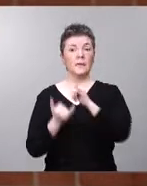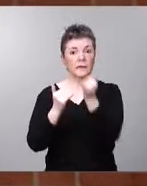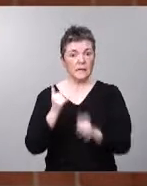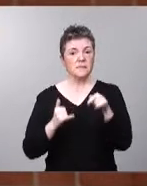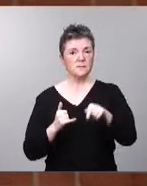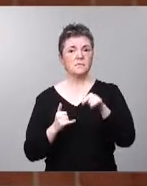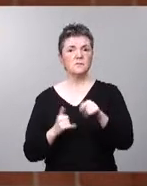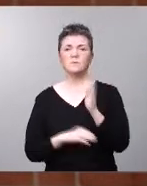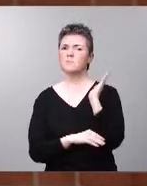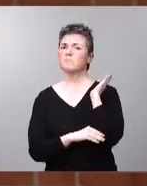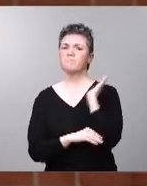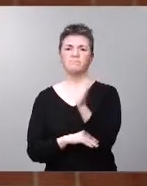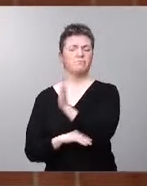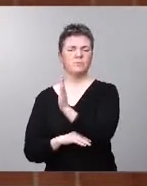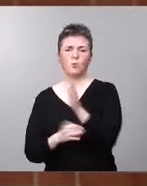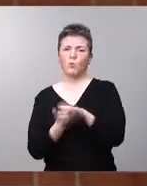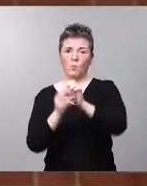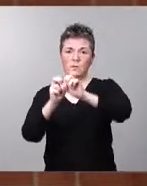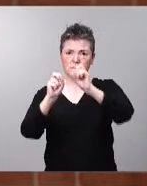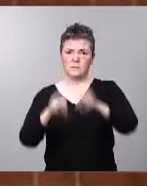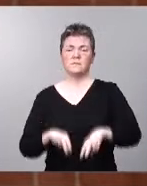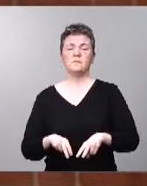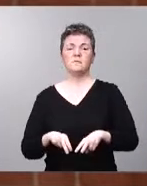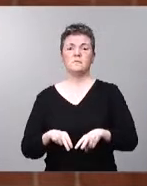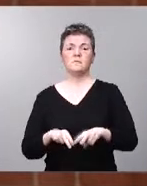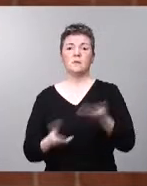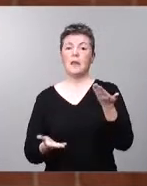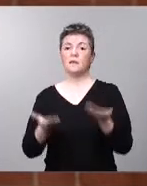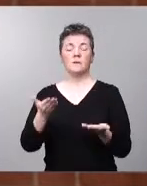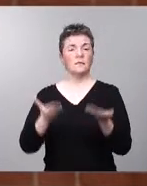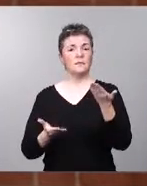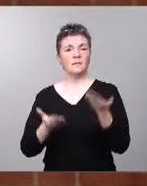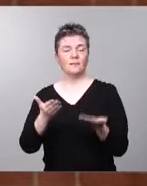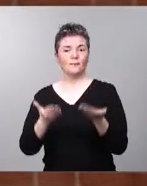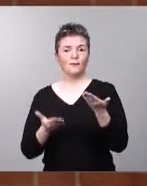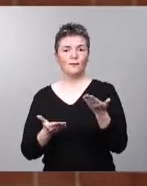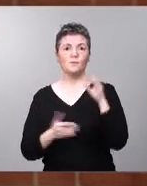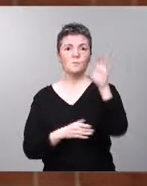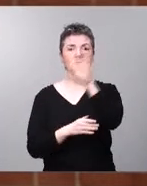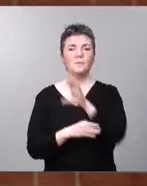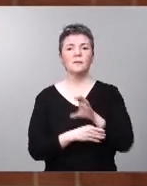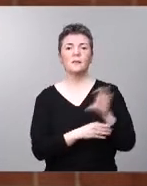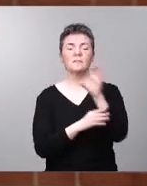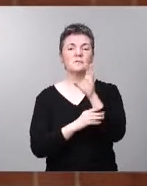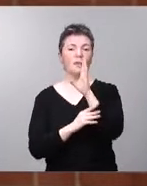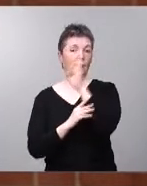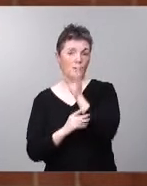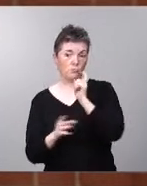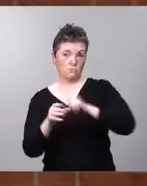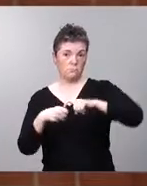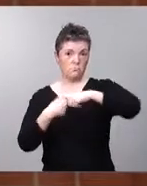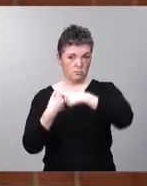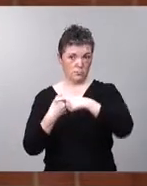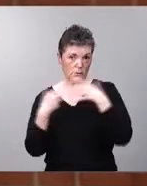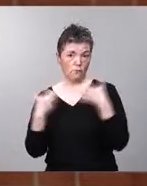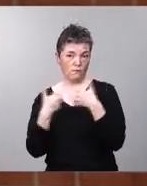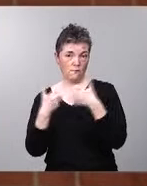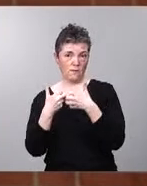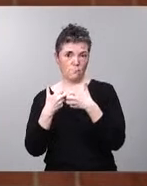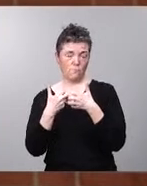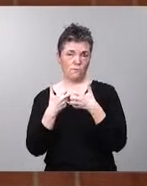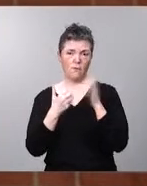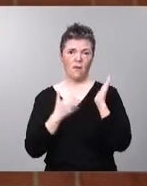sin duda alguna a equilibrios que van mucho más allá de los países directamente involucrados en el conflicto es